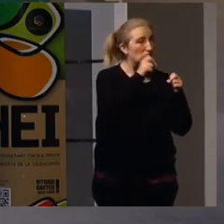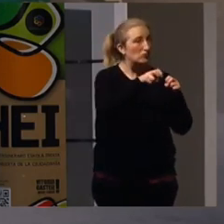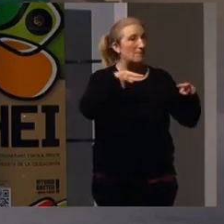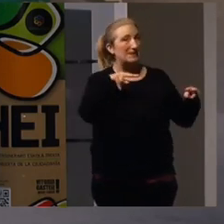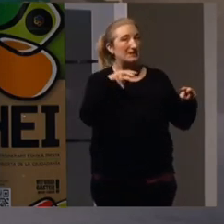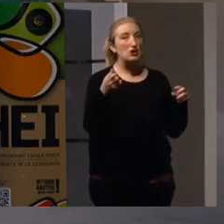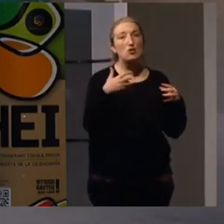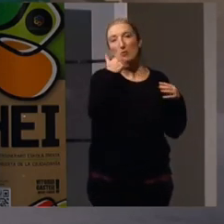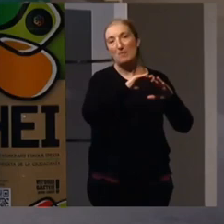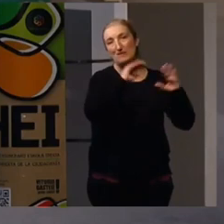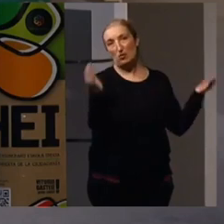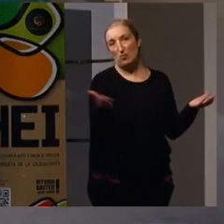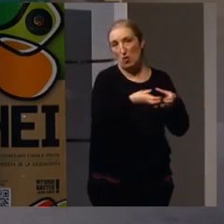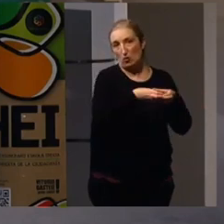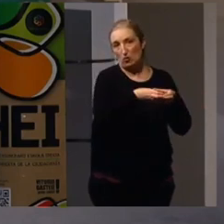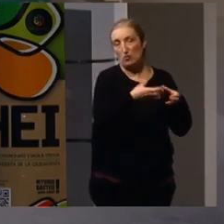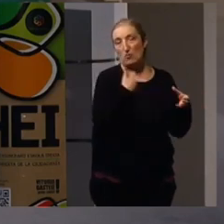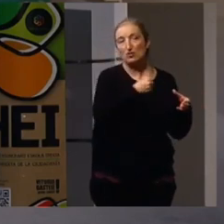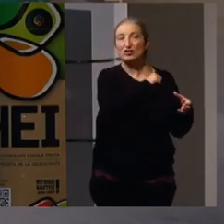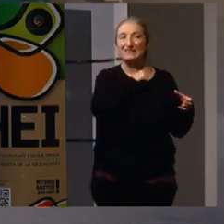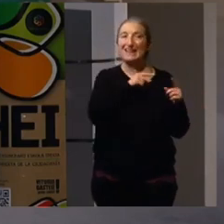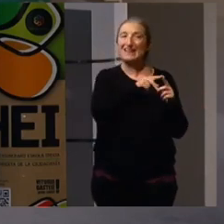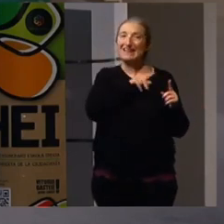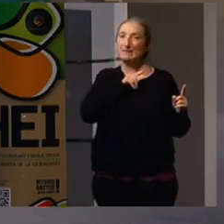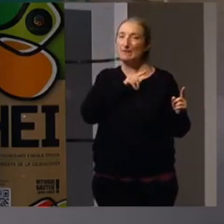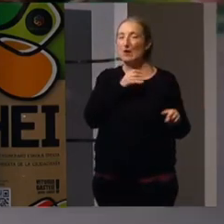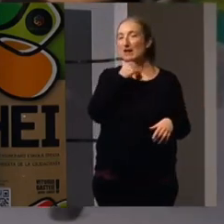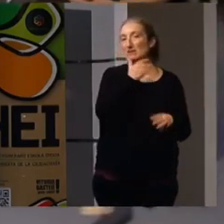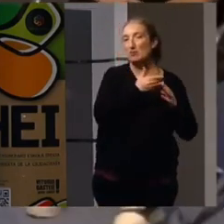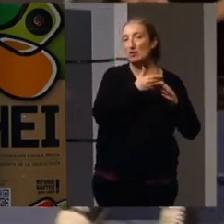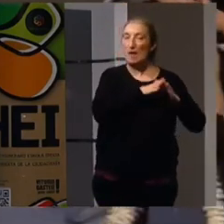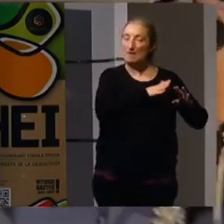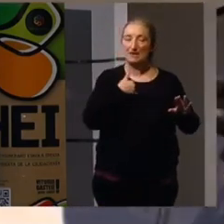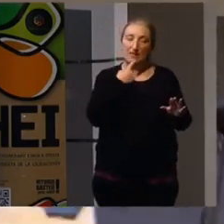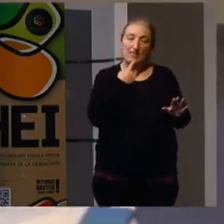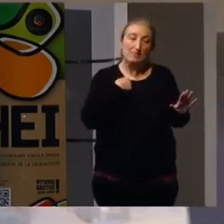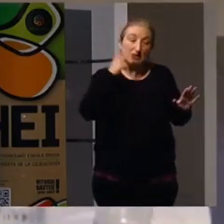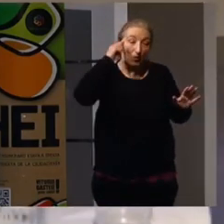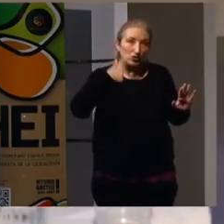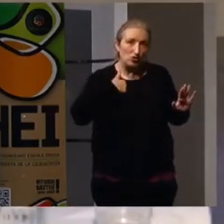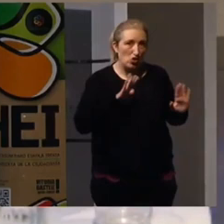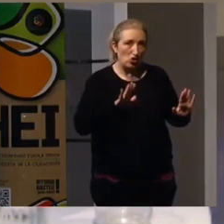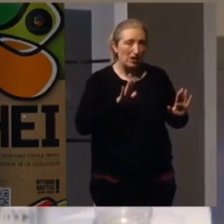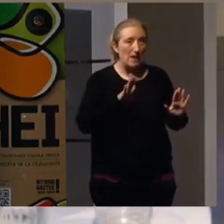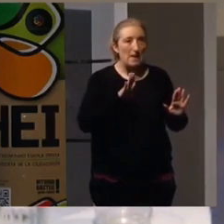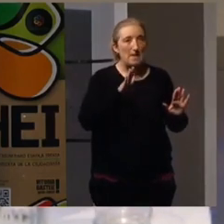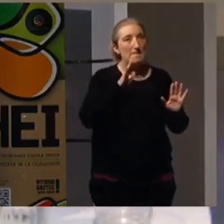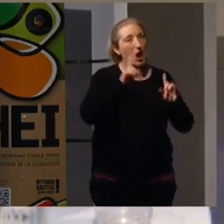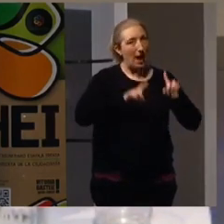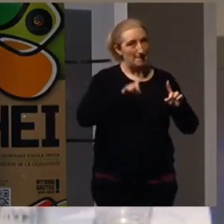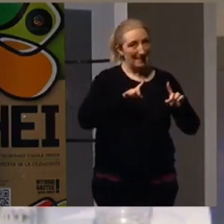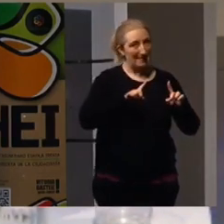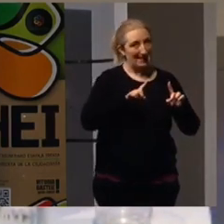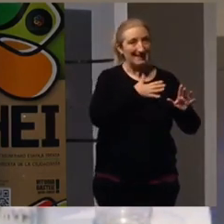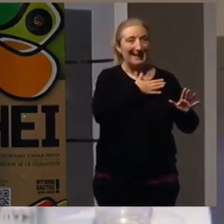visión colectiva, ¿no? Y volvemos a salir del individualismo, que yo creo que, llámame loca, hay cierta intención a